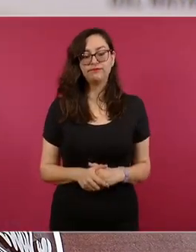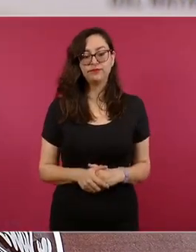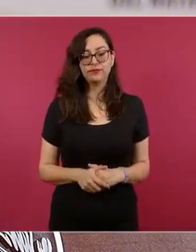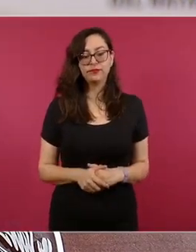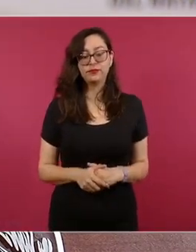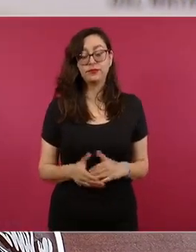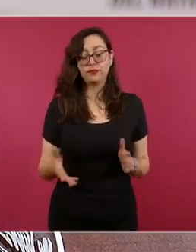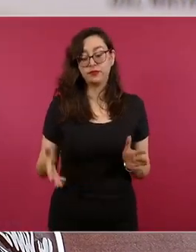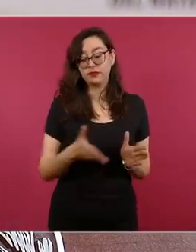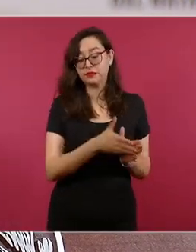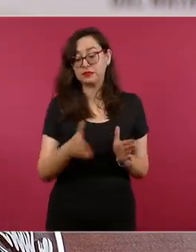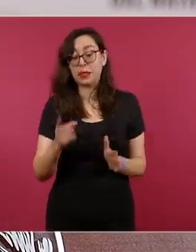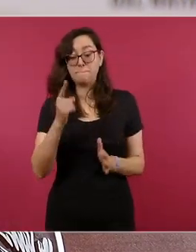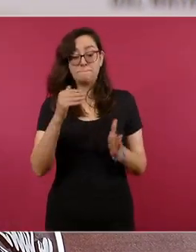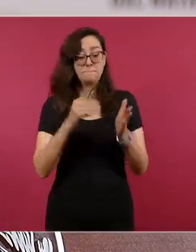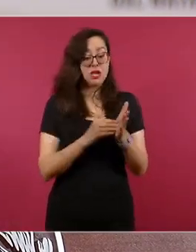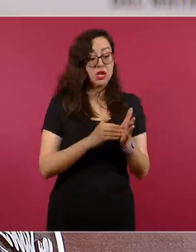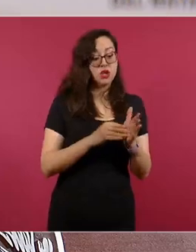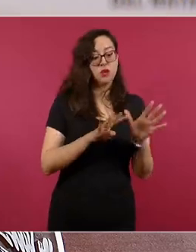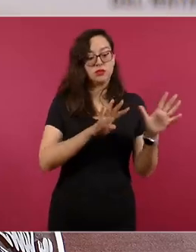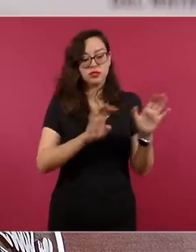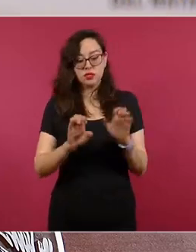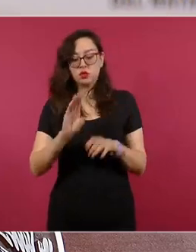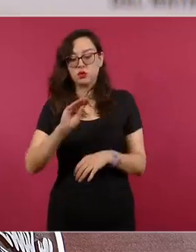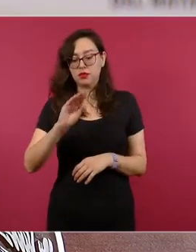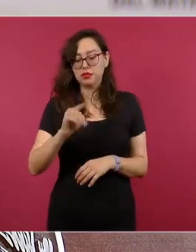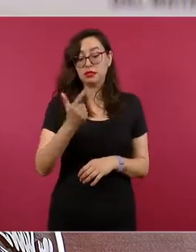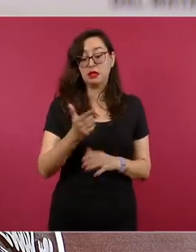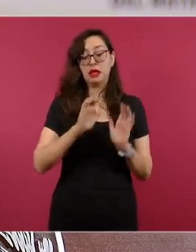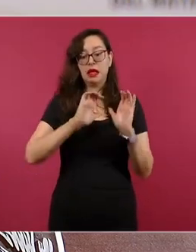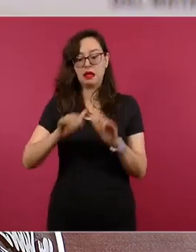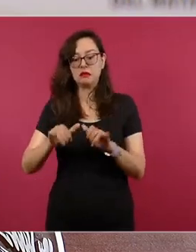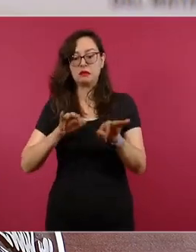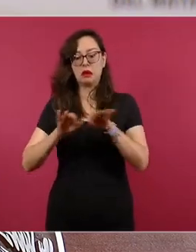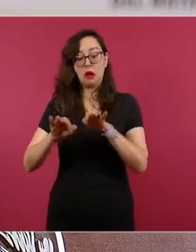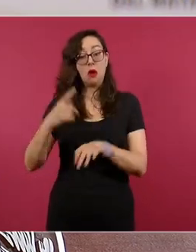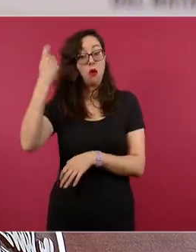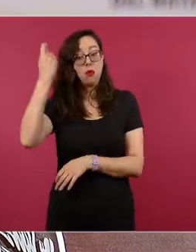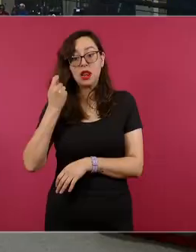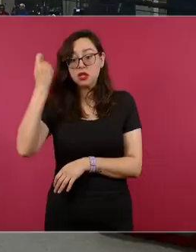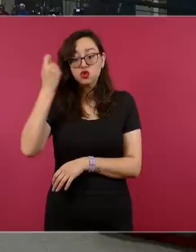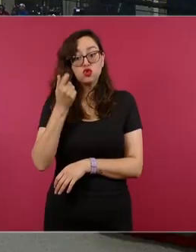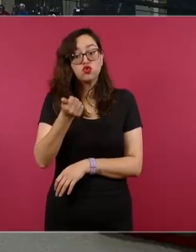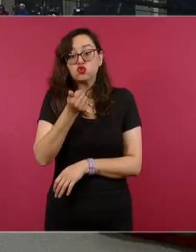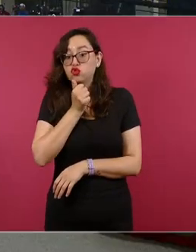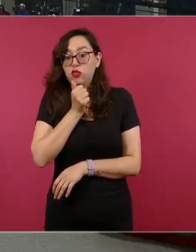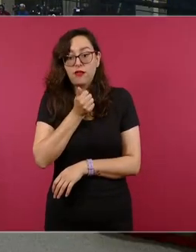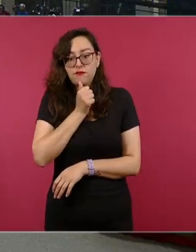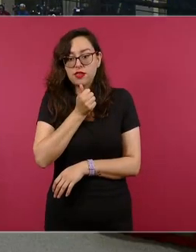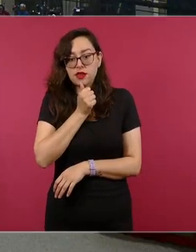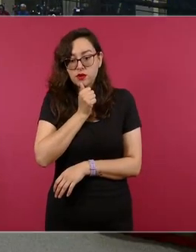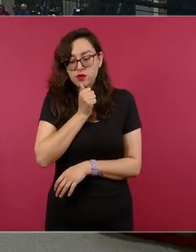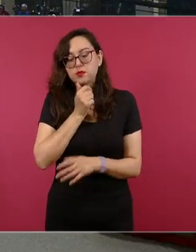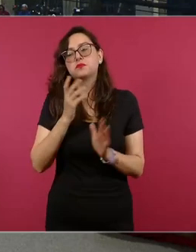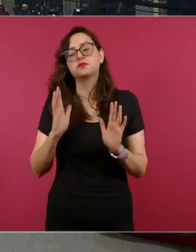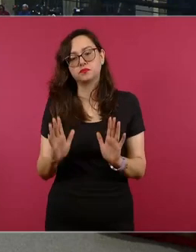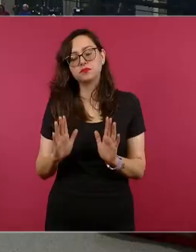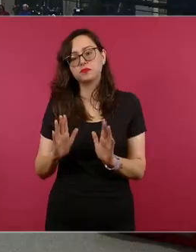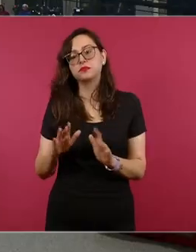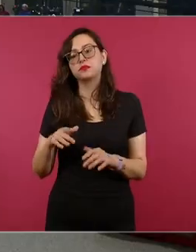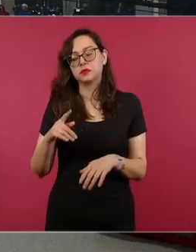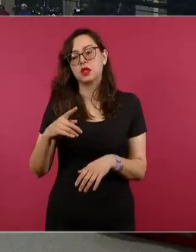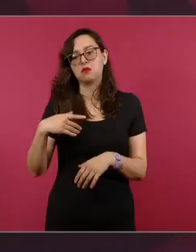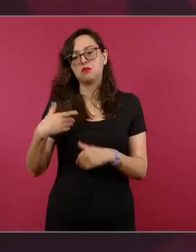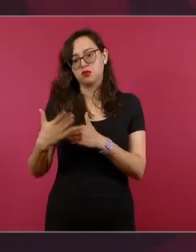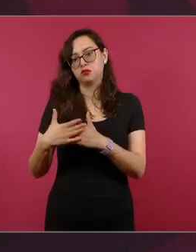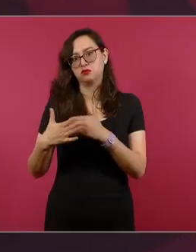es decir, en este esquema en donde se recibían los 2 mil 700. Y en el caso de los trabajadores al servicio del